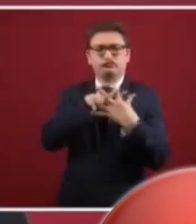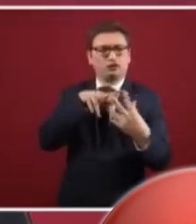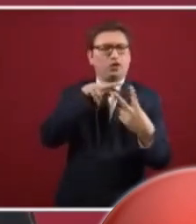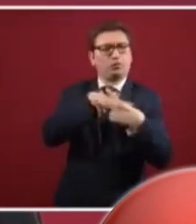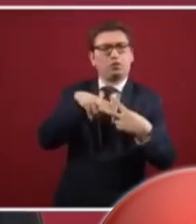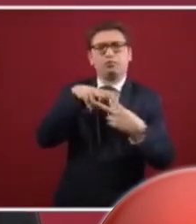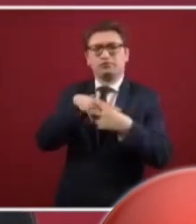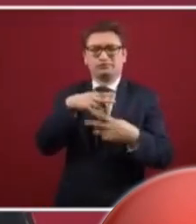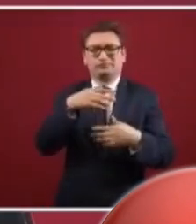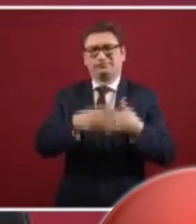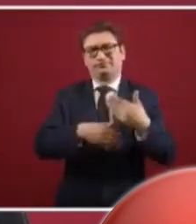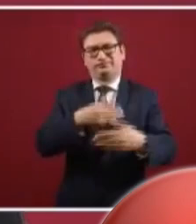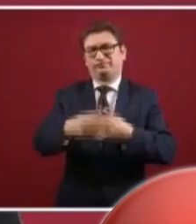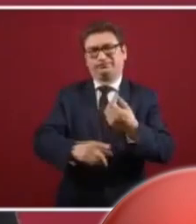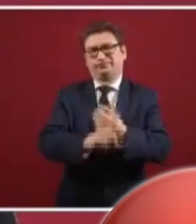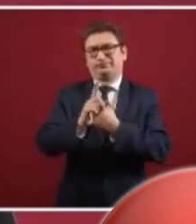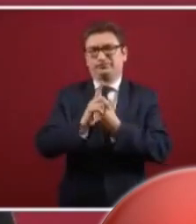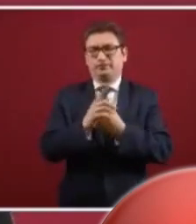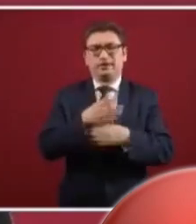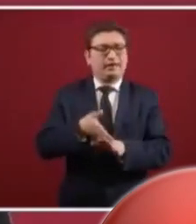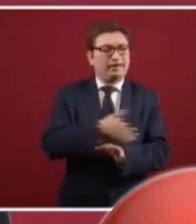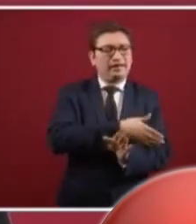que no dio resultado.